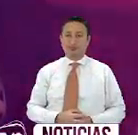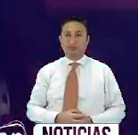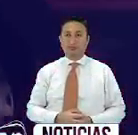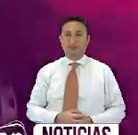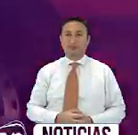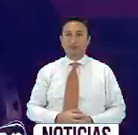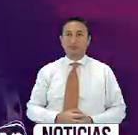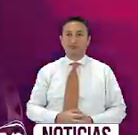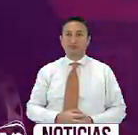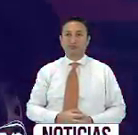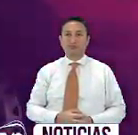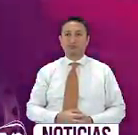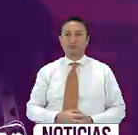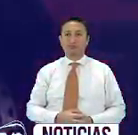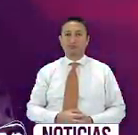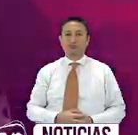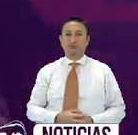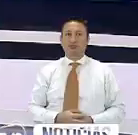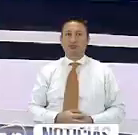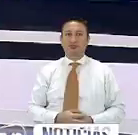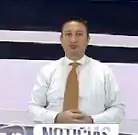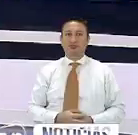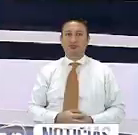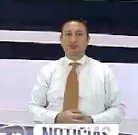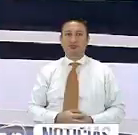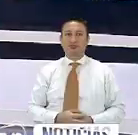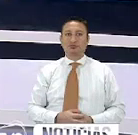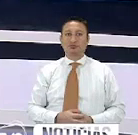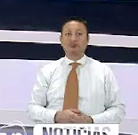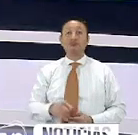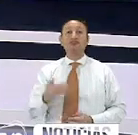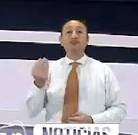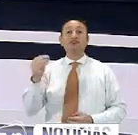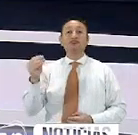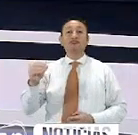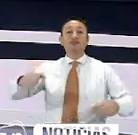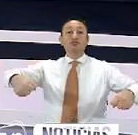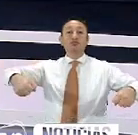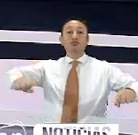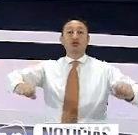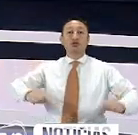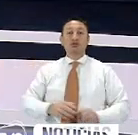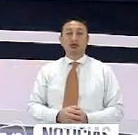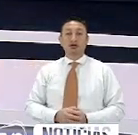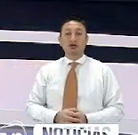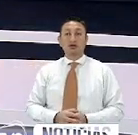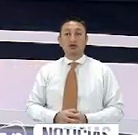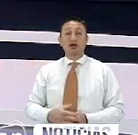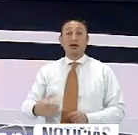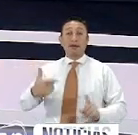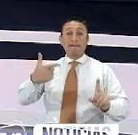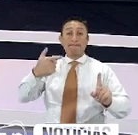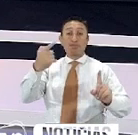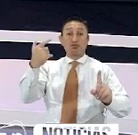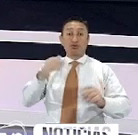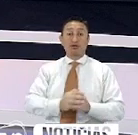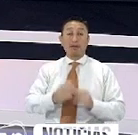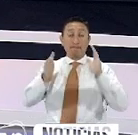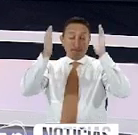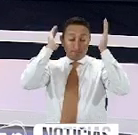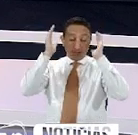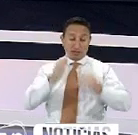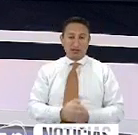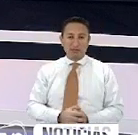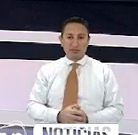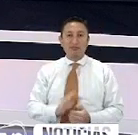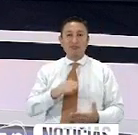Informó Marilyn Jaramillo. Un joven motorizado fue asesinado al estilo sicariato en Babahoyo. A